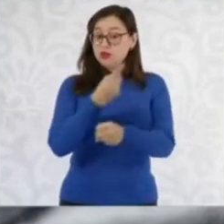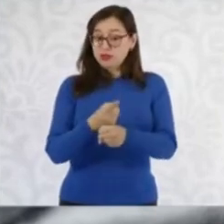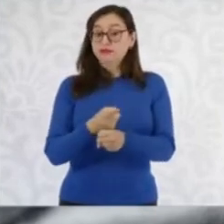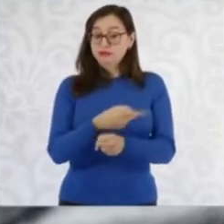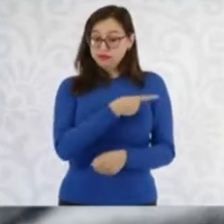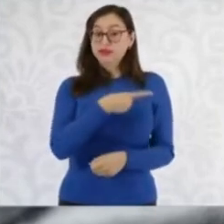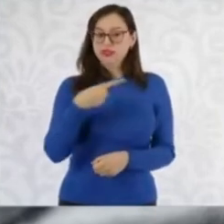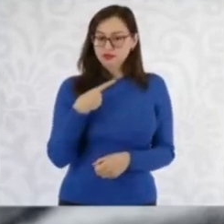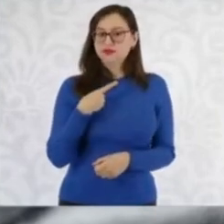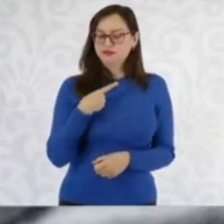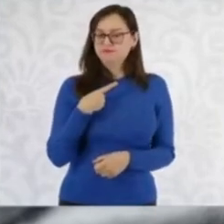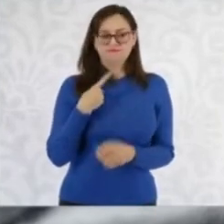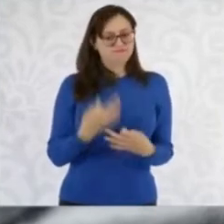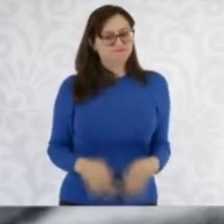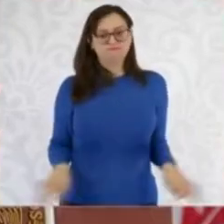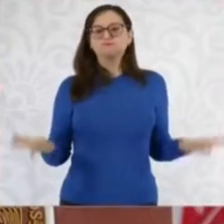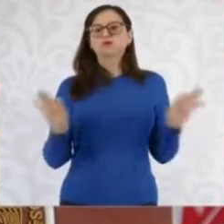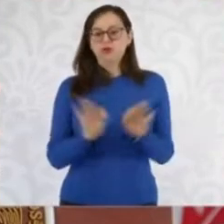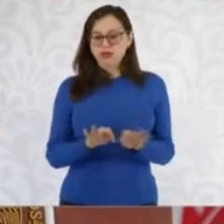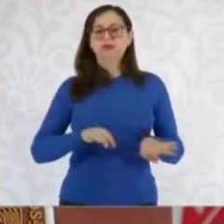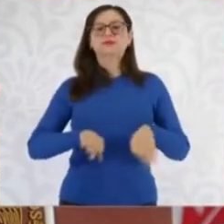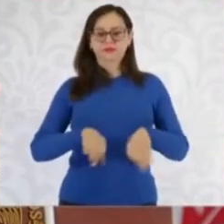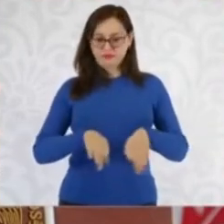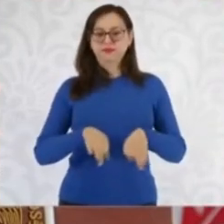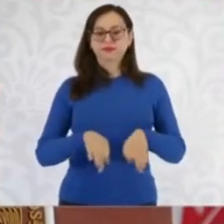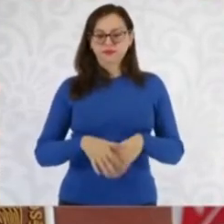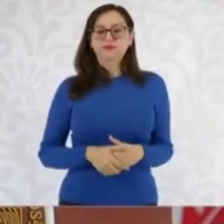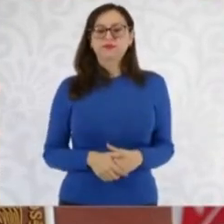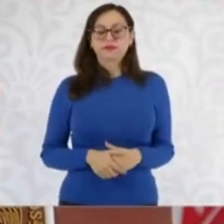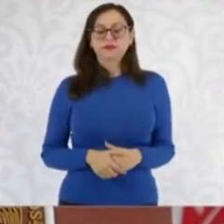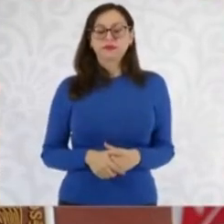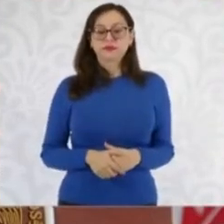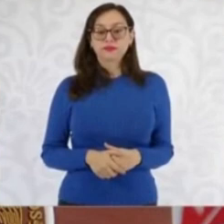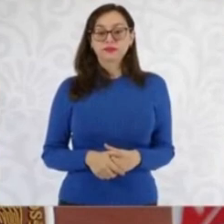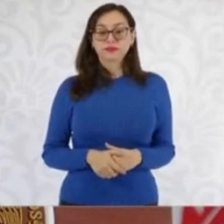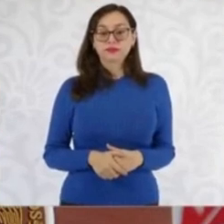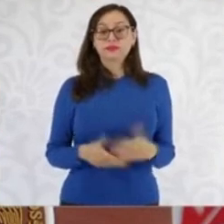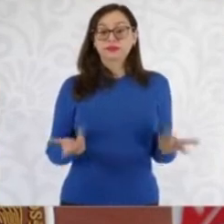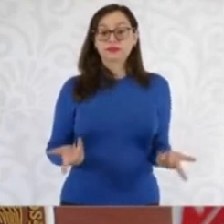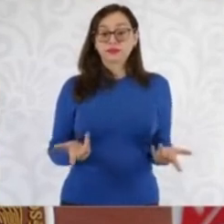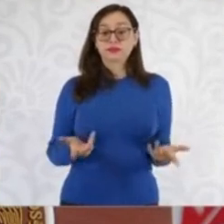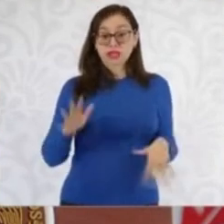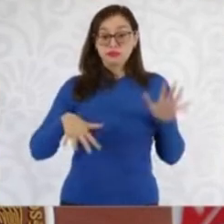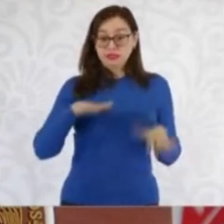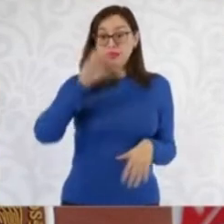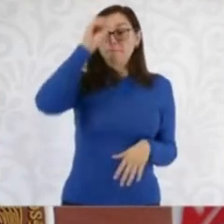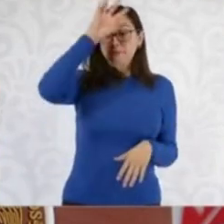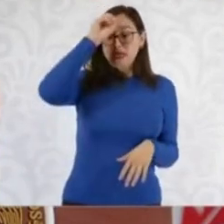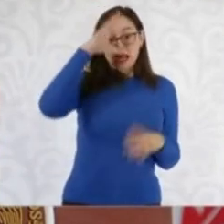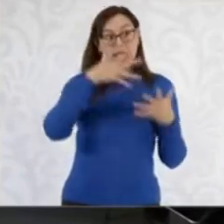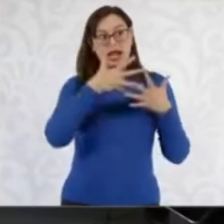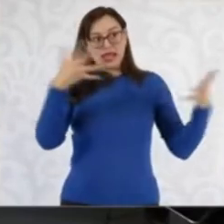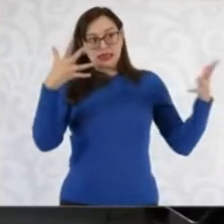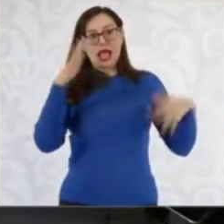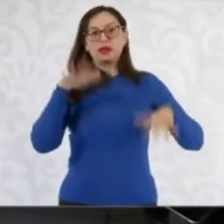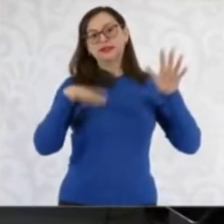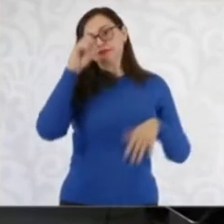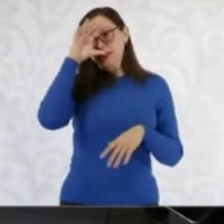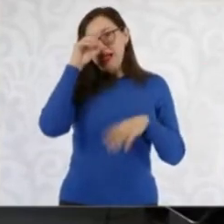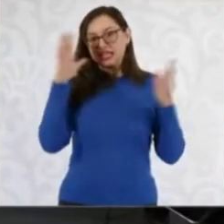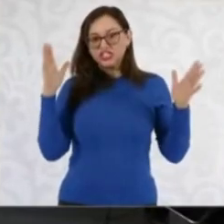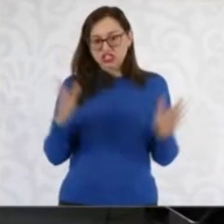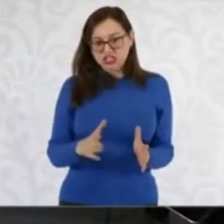todavía está pendiente y que es indispensable que se trabaje. Hay veces que son las grandes mineras y otras que son pequeñas mineras, como